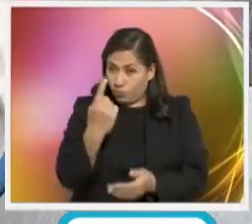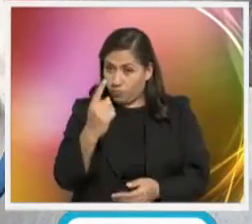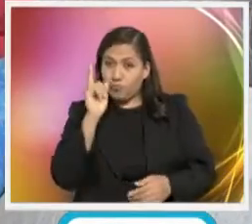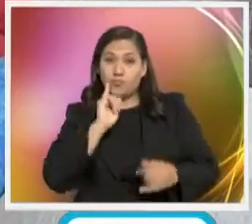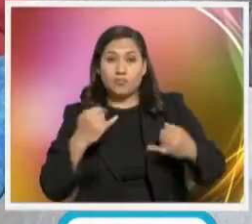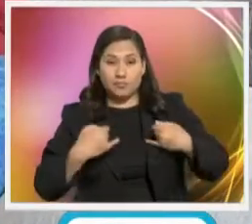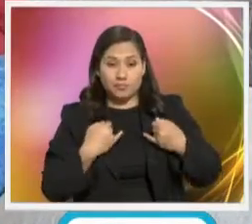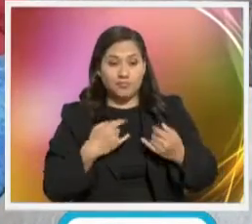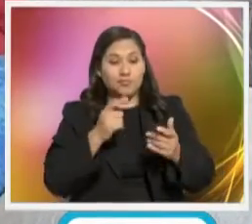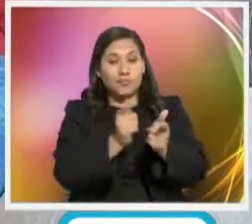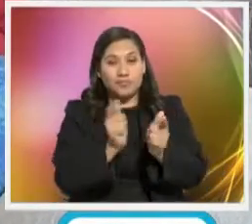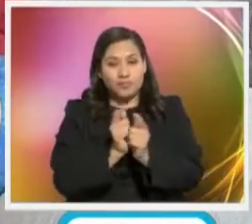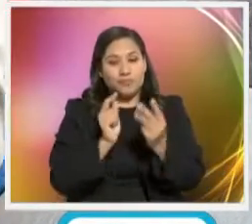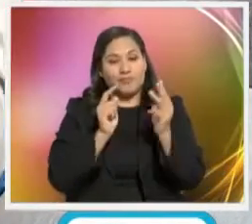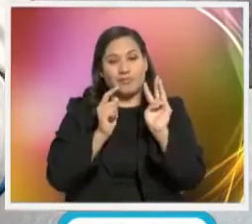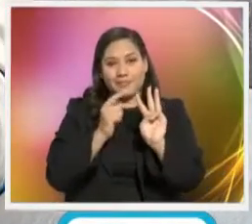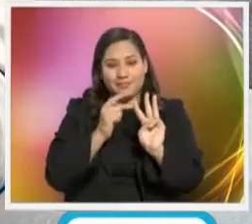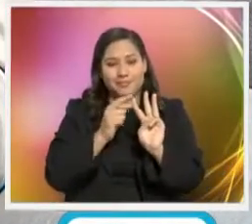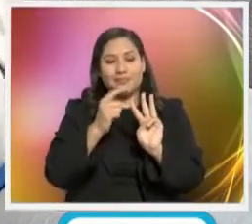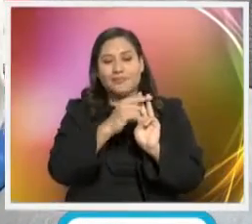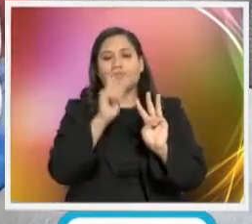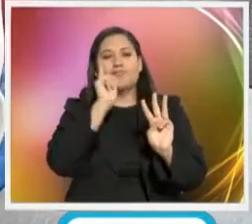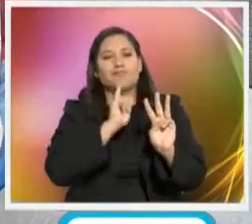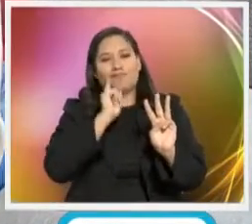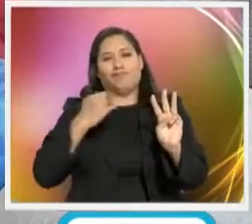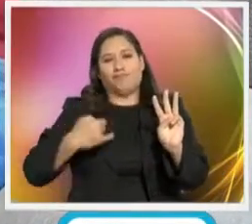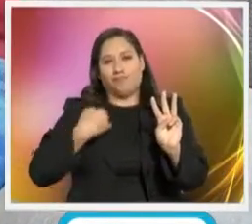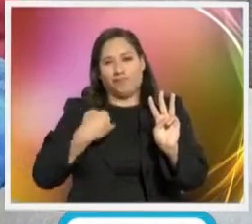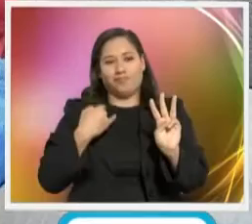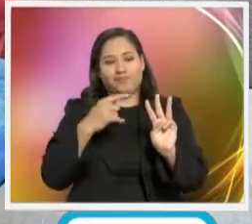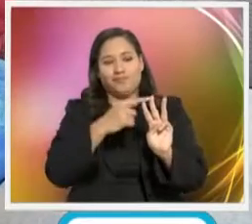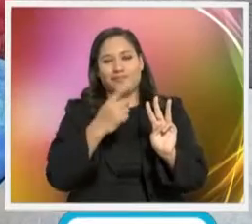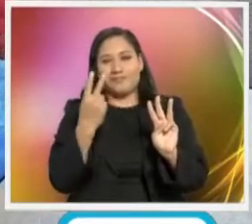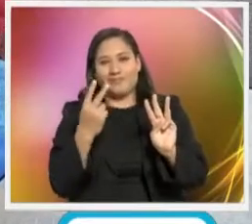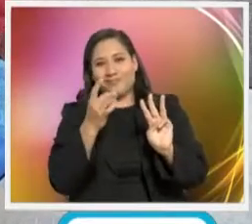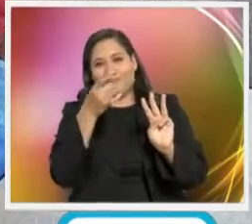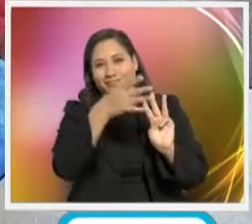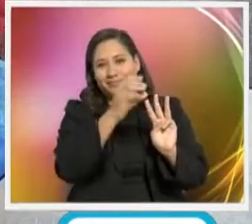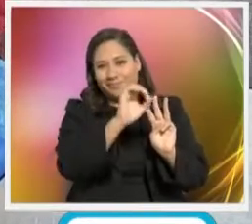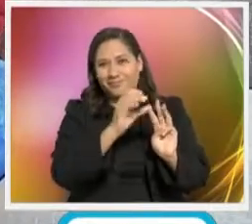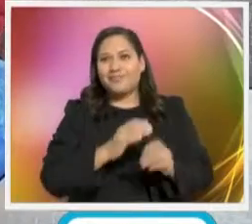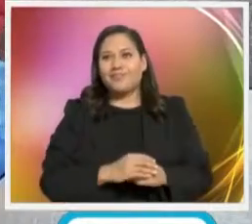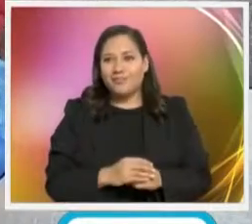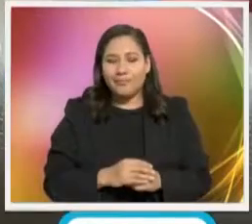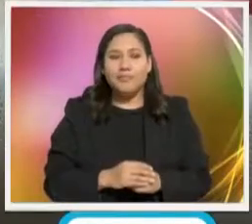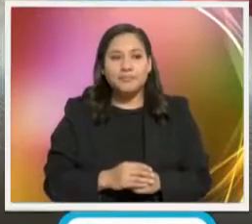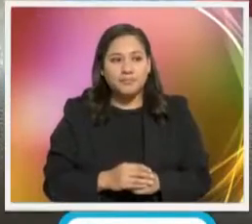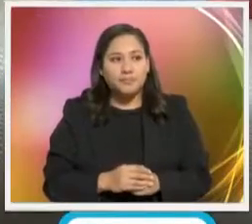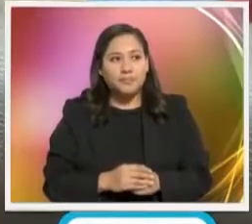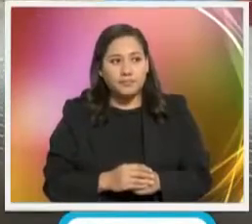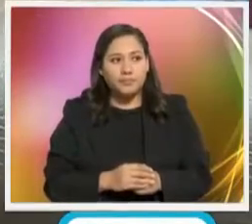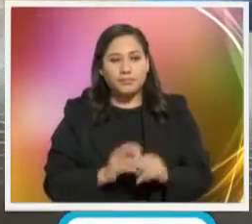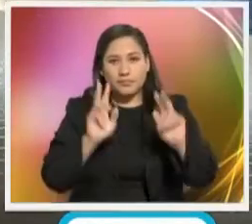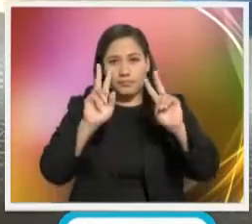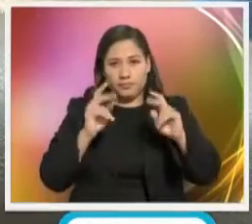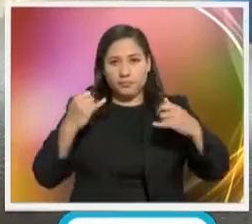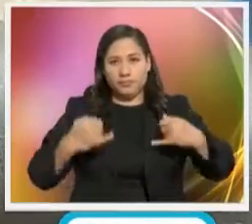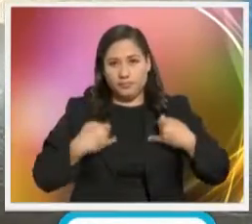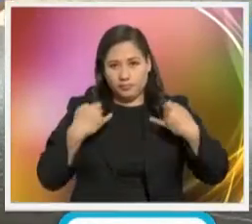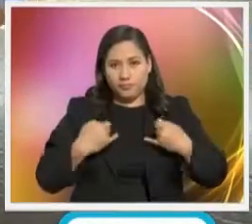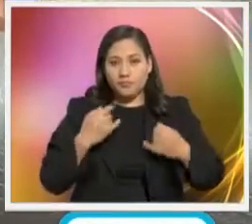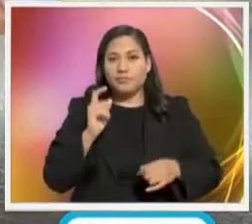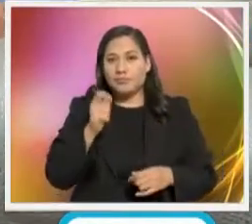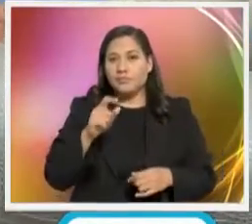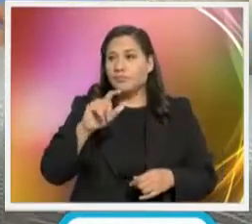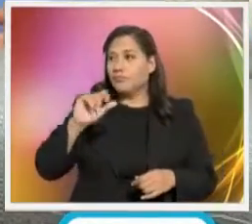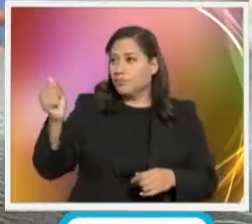grupo de 3 personas. Bueno, eso espero. Vamos a felicitarla por el Día Internacional de las Juventudes. Bueno, parte de la cuestión de las juventudes es que no dejes